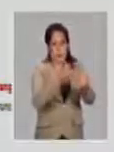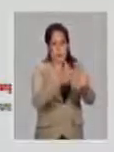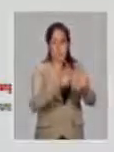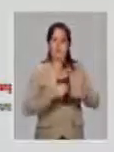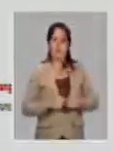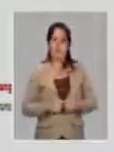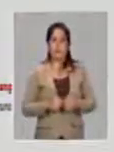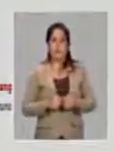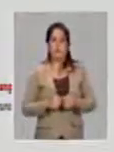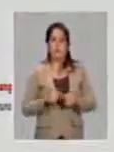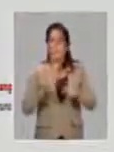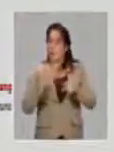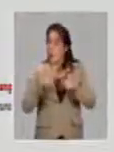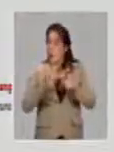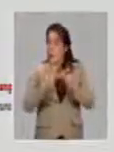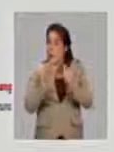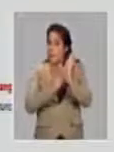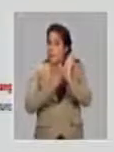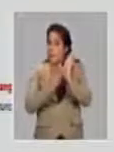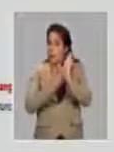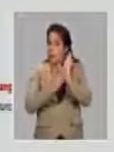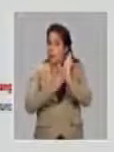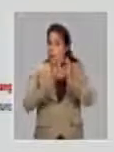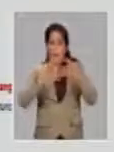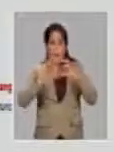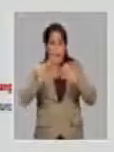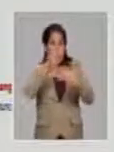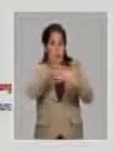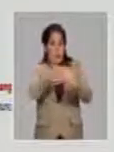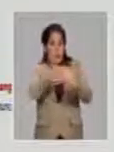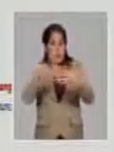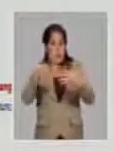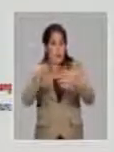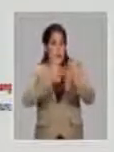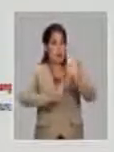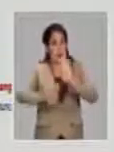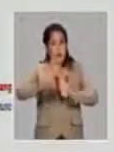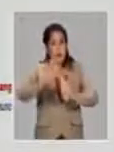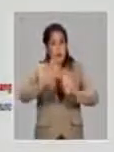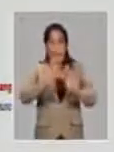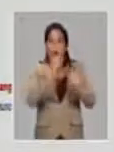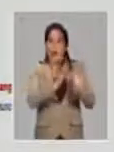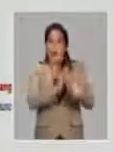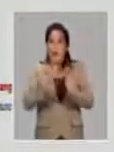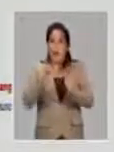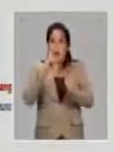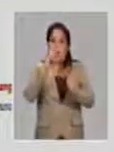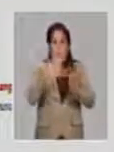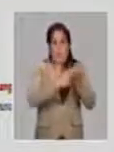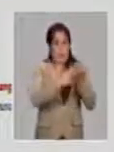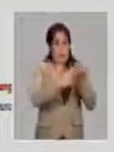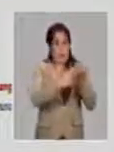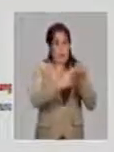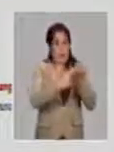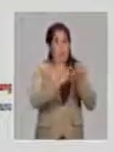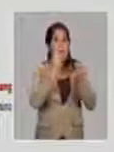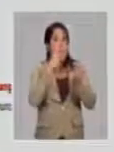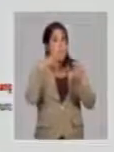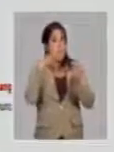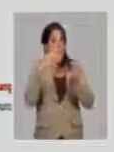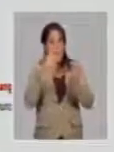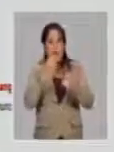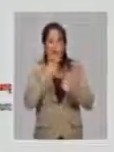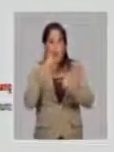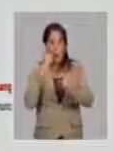este esquema. Pero también probamos un esquema de inmunización donde ese espaciamiento es un poco más grande, con